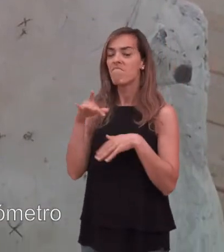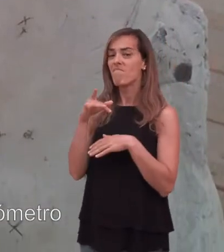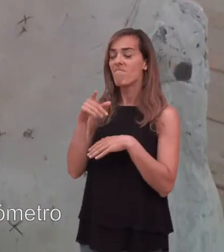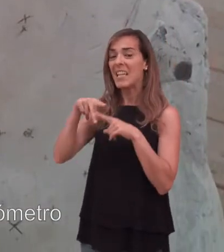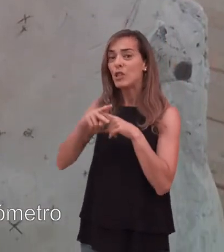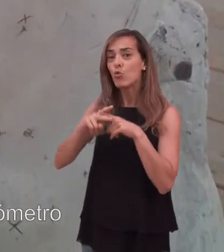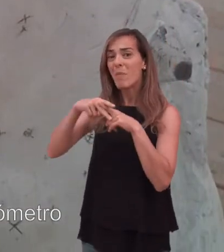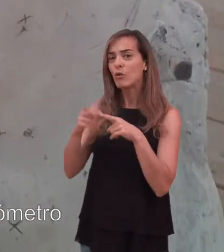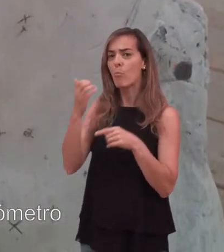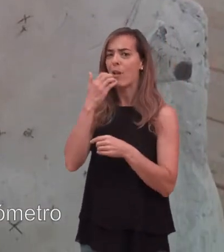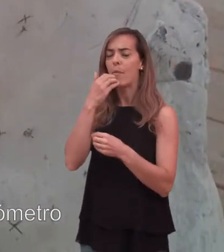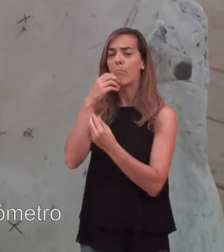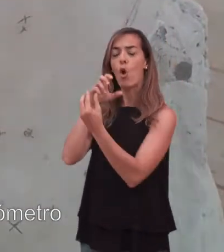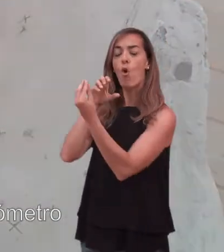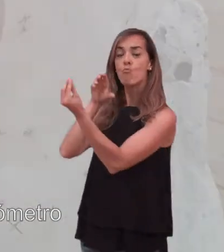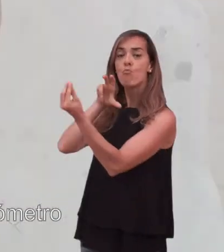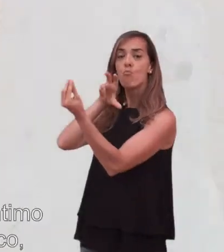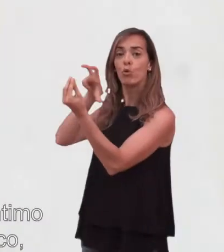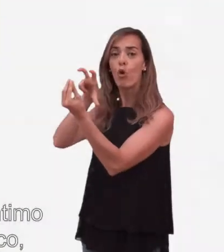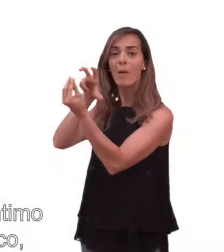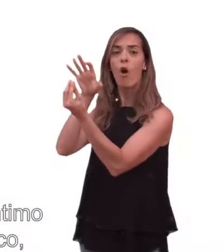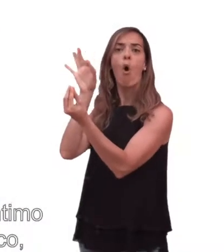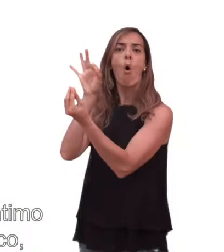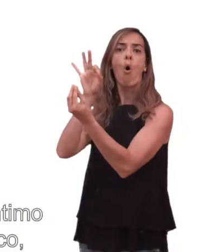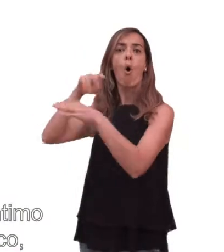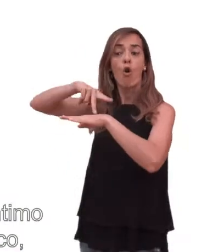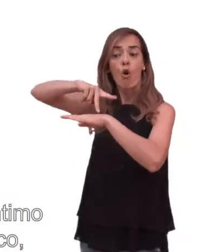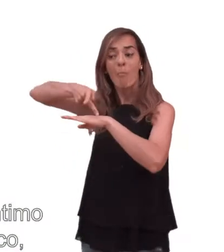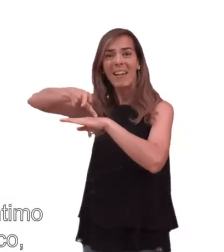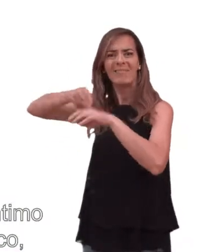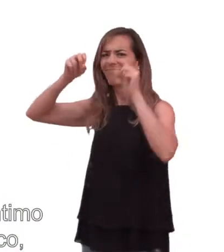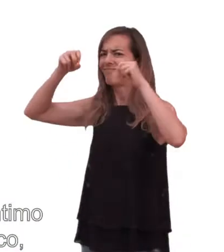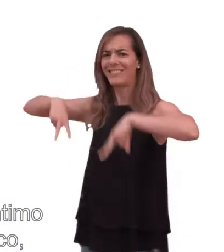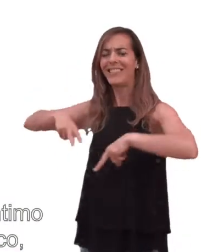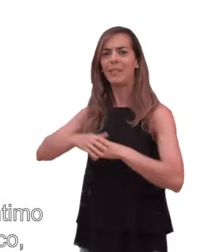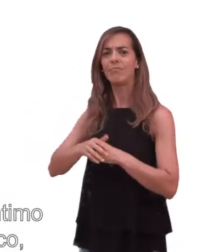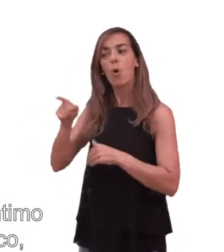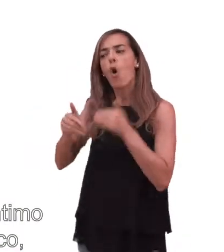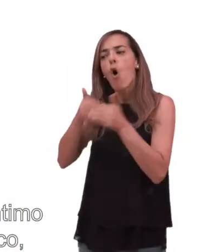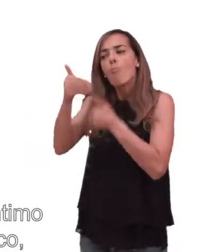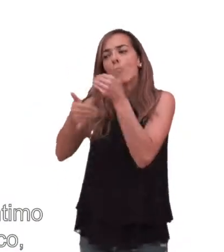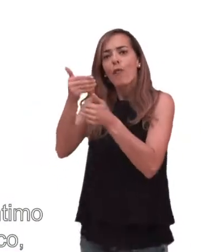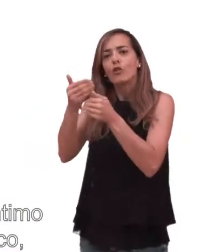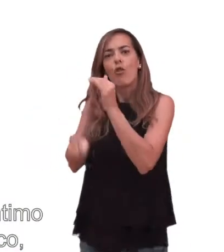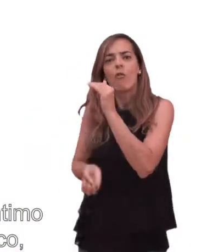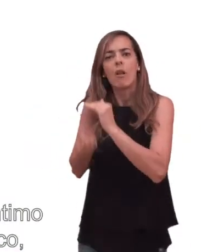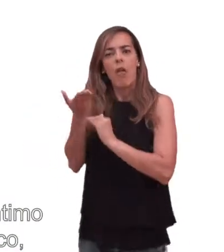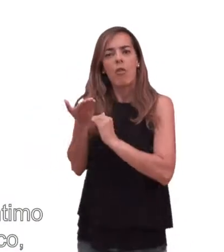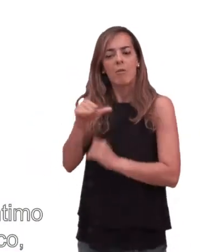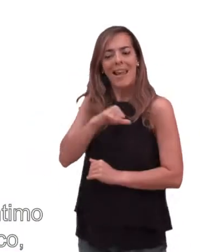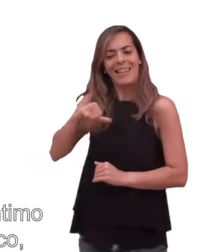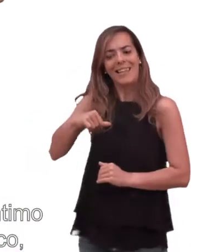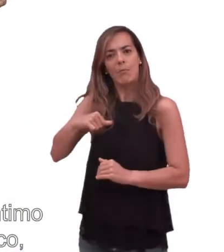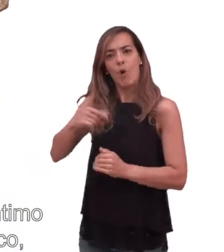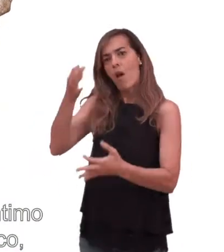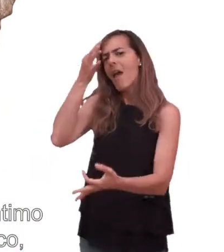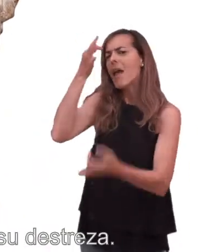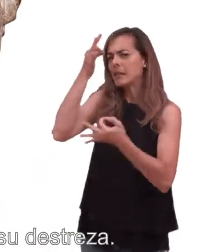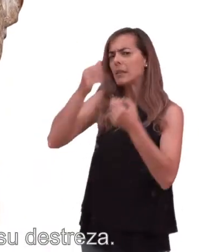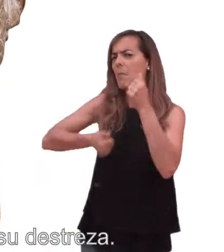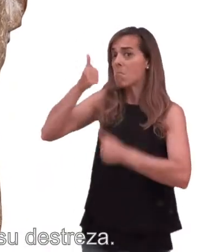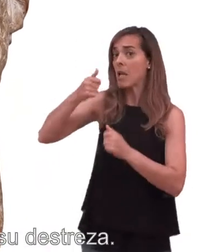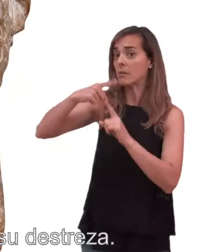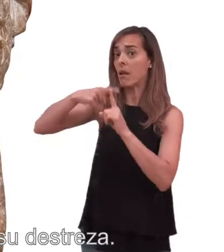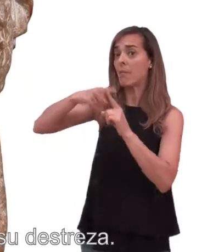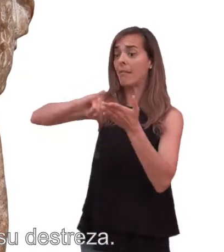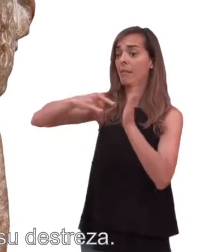el puntómetro o el compás, en un proceso creativo más íntimo y más exigente a nivel técnico, con